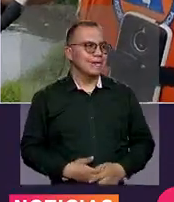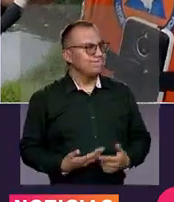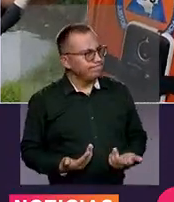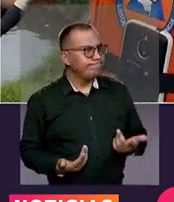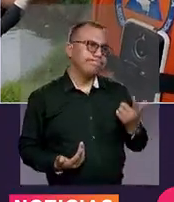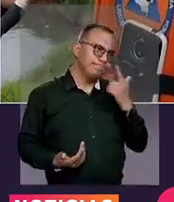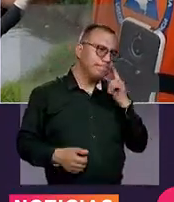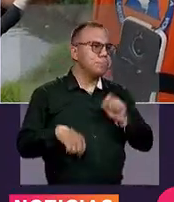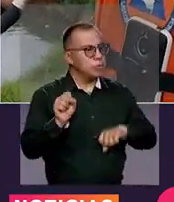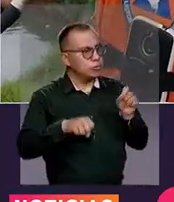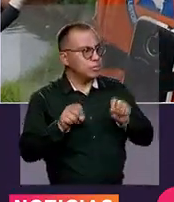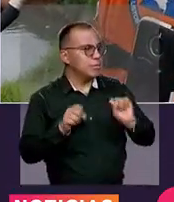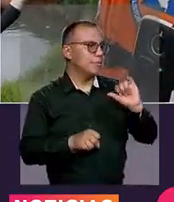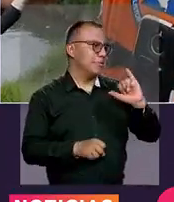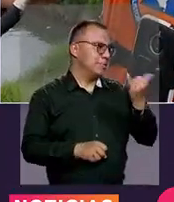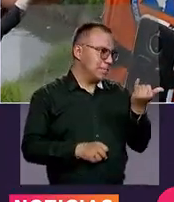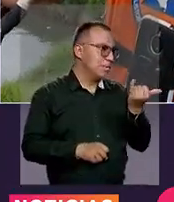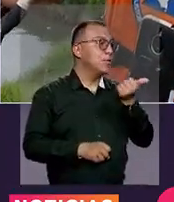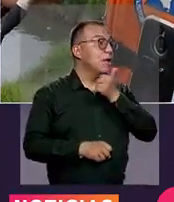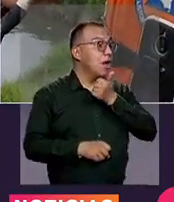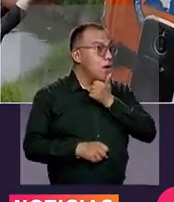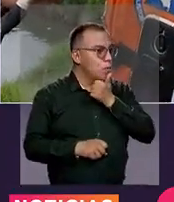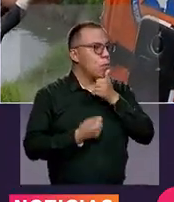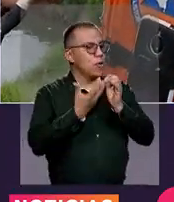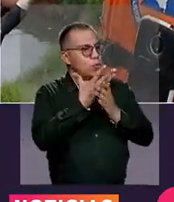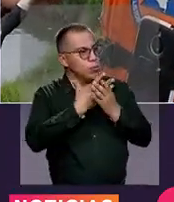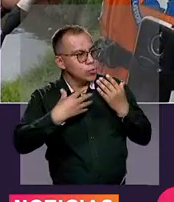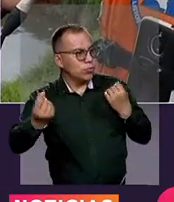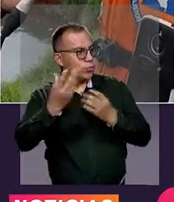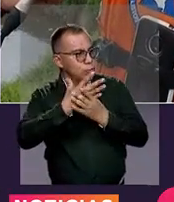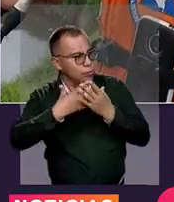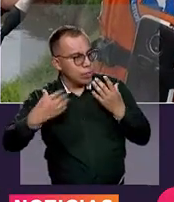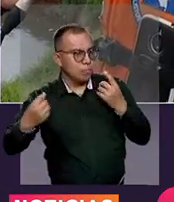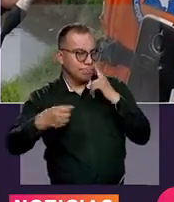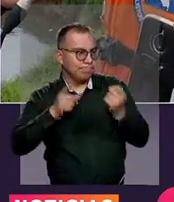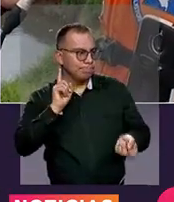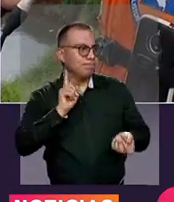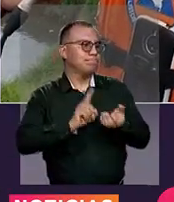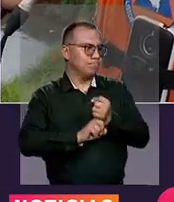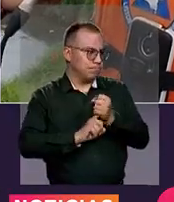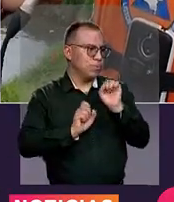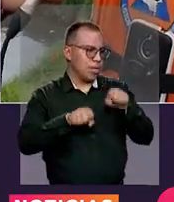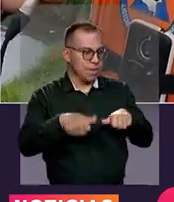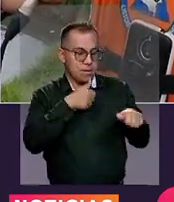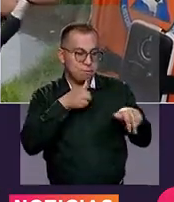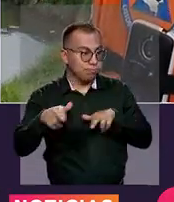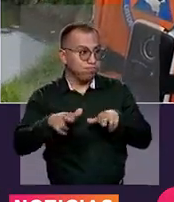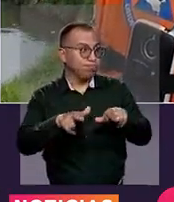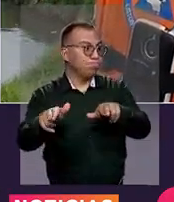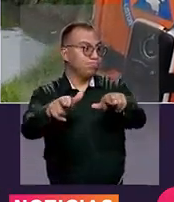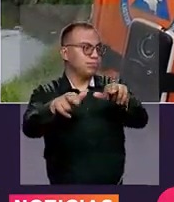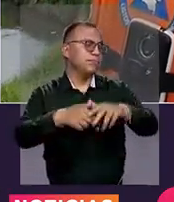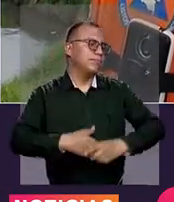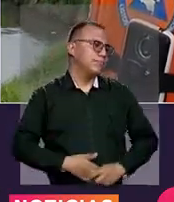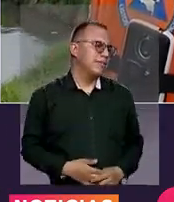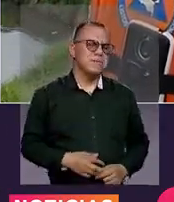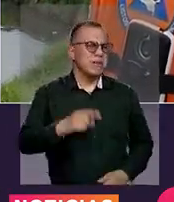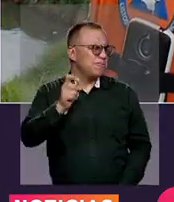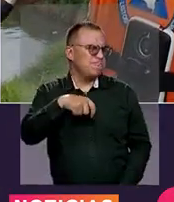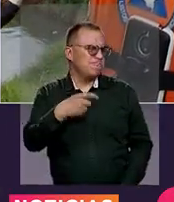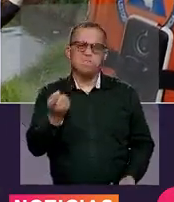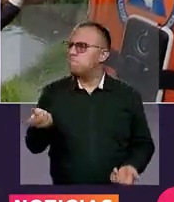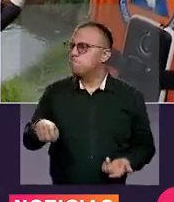Factible, sí, si están dragando el río Bogotá, yo creo que podemos llegar a dragar el río Tunjuelito también. ¿Qué se necesita para